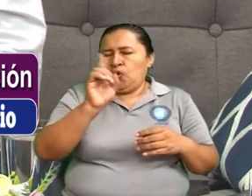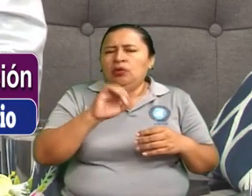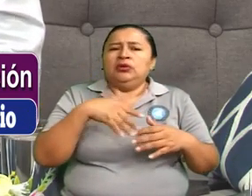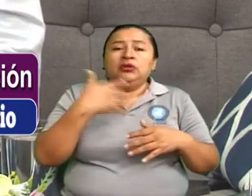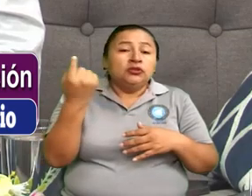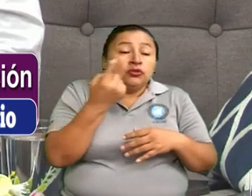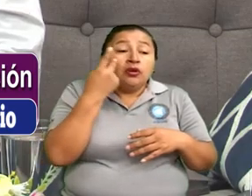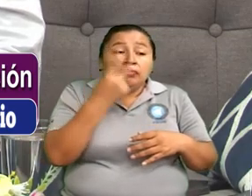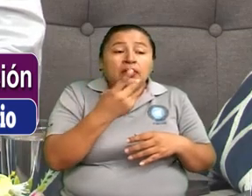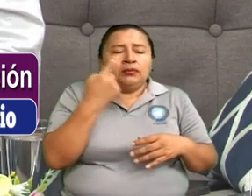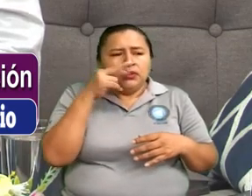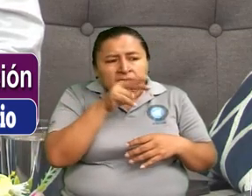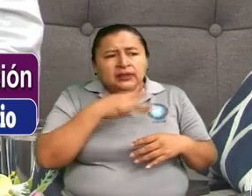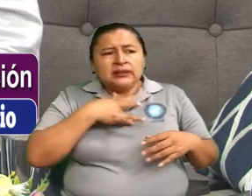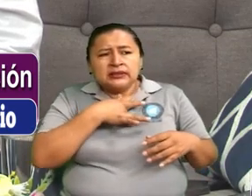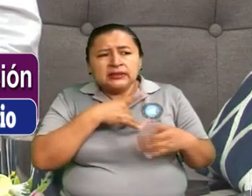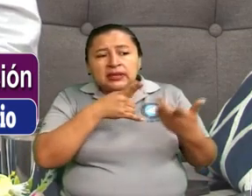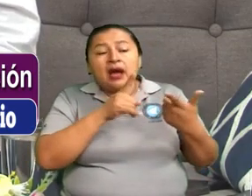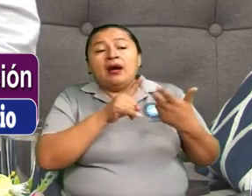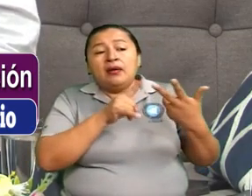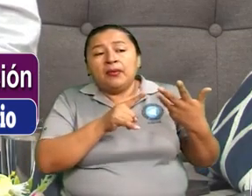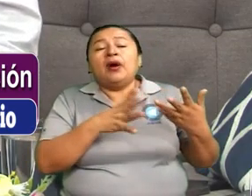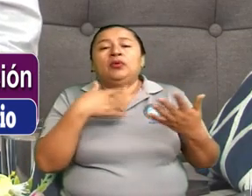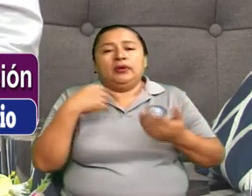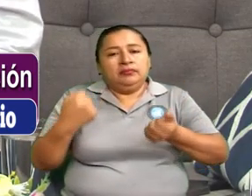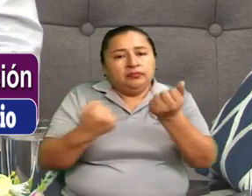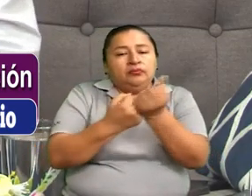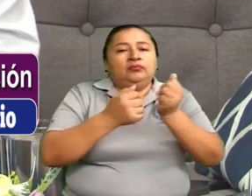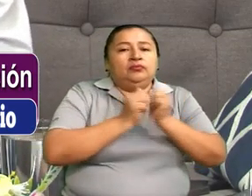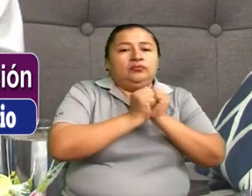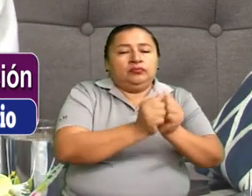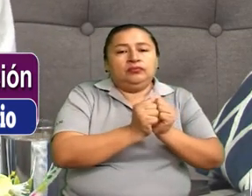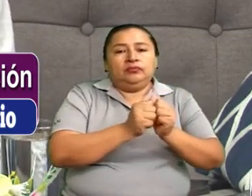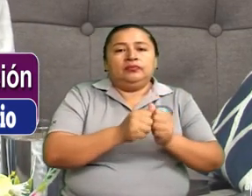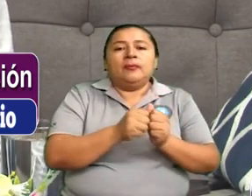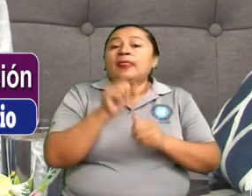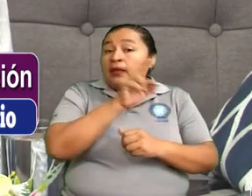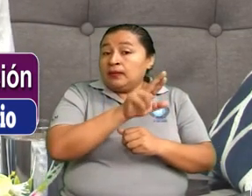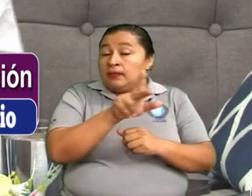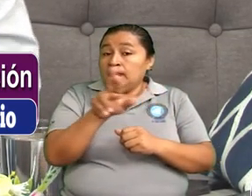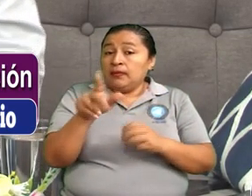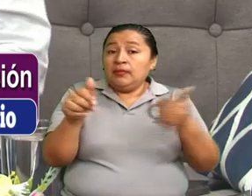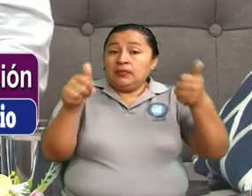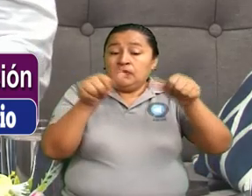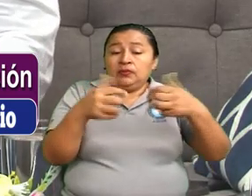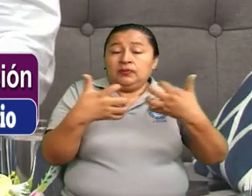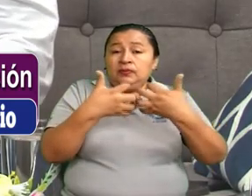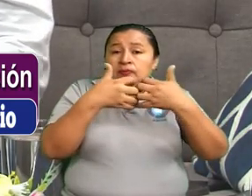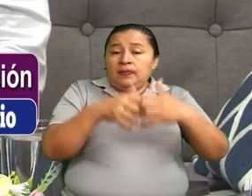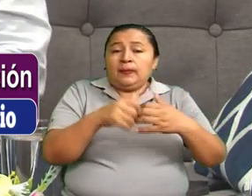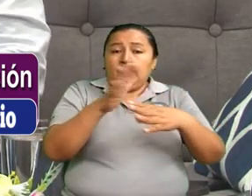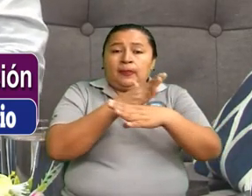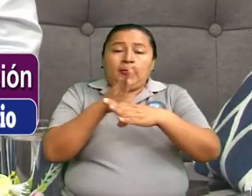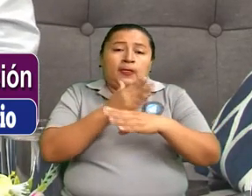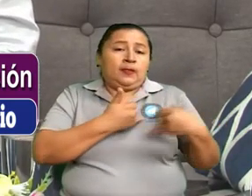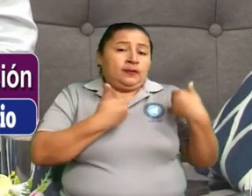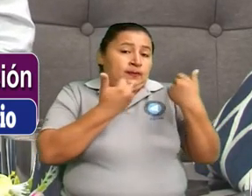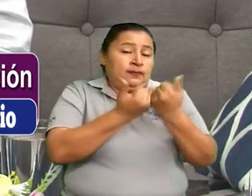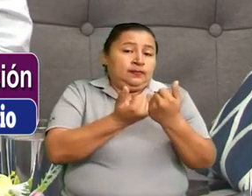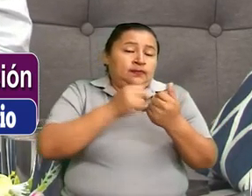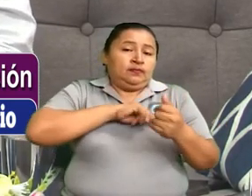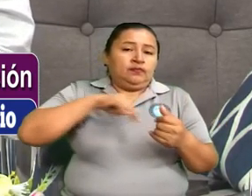las necesidades que van planteándonos. Entonces, no, en el mismo marco de la articulación con las demás instituciones, nosotros